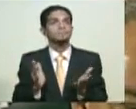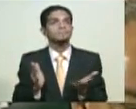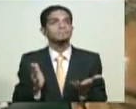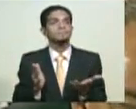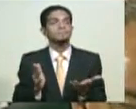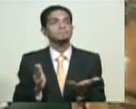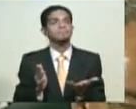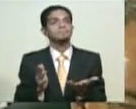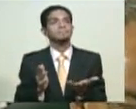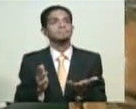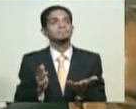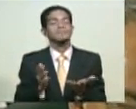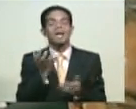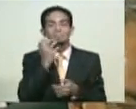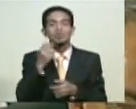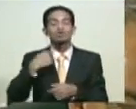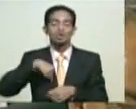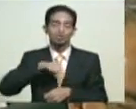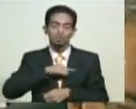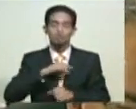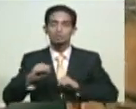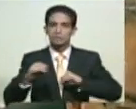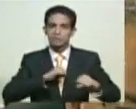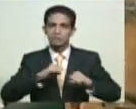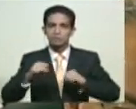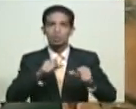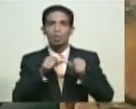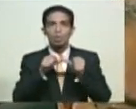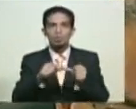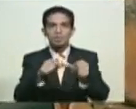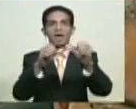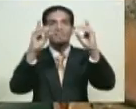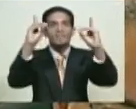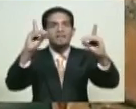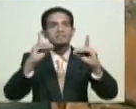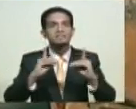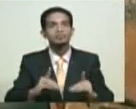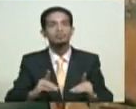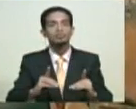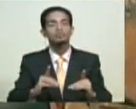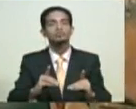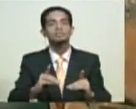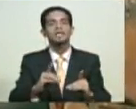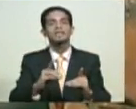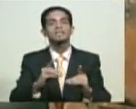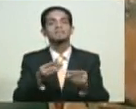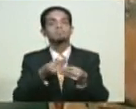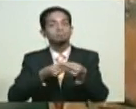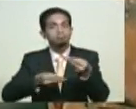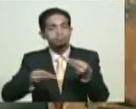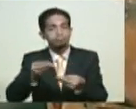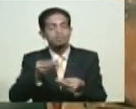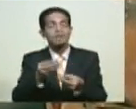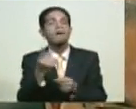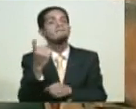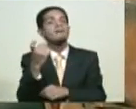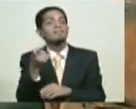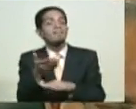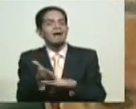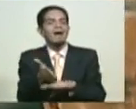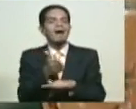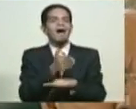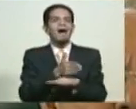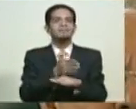si continuamos con la decisión de la reconversión monetaria sin haber realizado